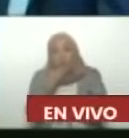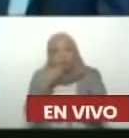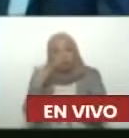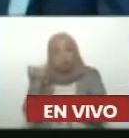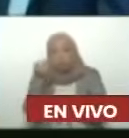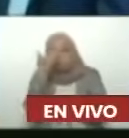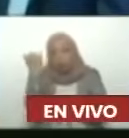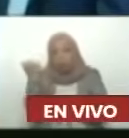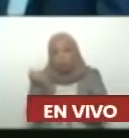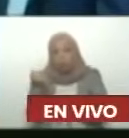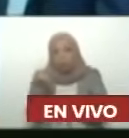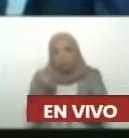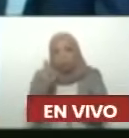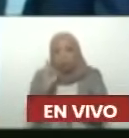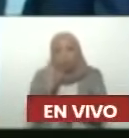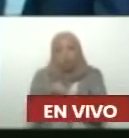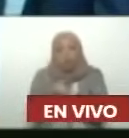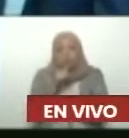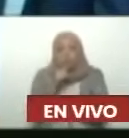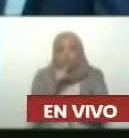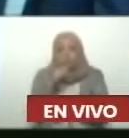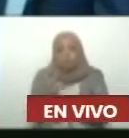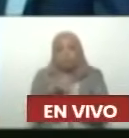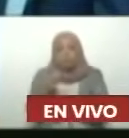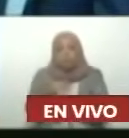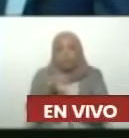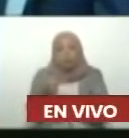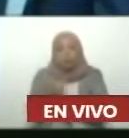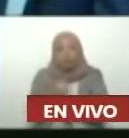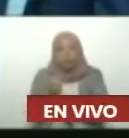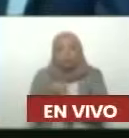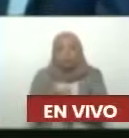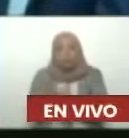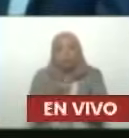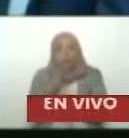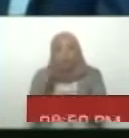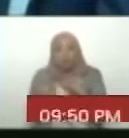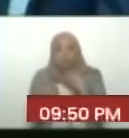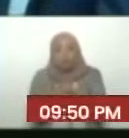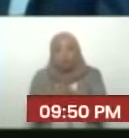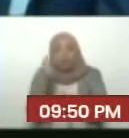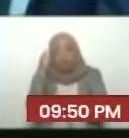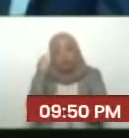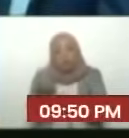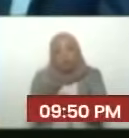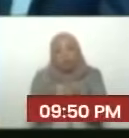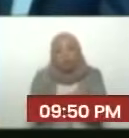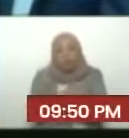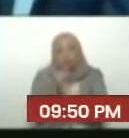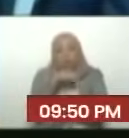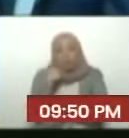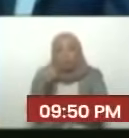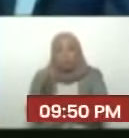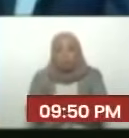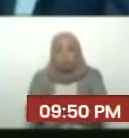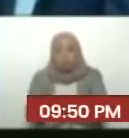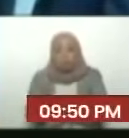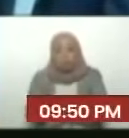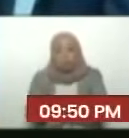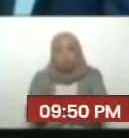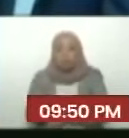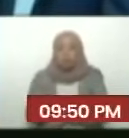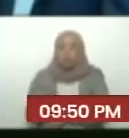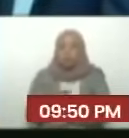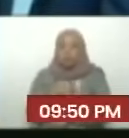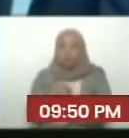inolvidable. Lo tengo presente, siempre. Hablé con él días antes de su muerte. Su muerte siempre